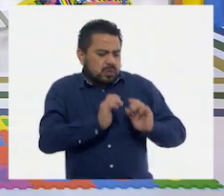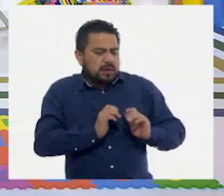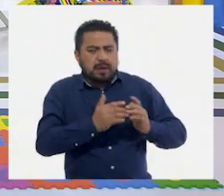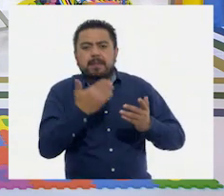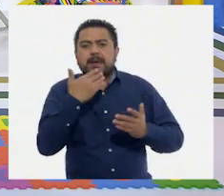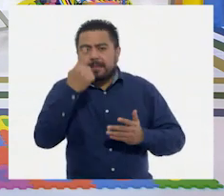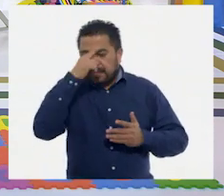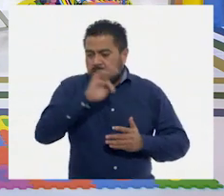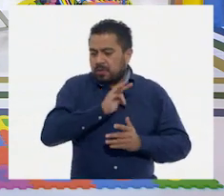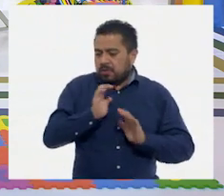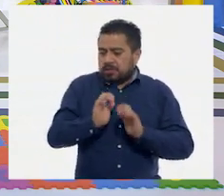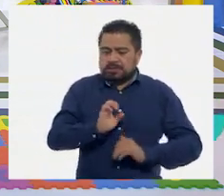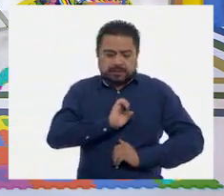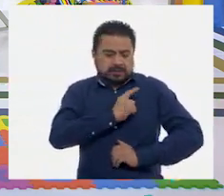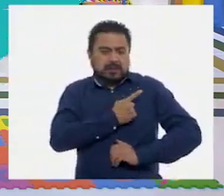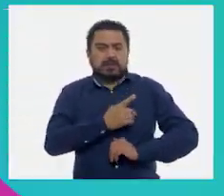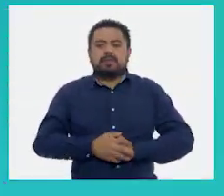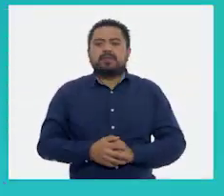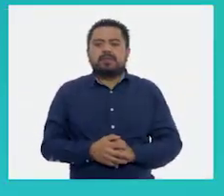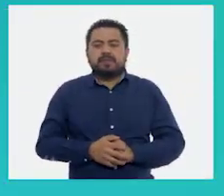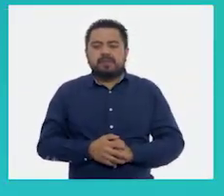prácticas para cuidar nuestra salud.